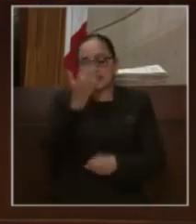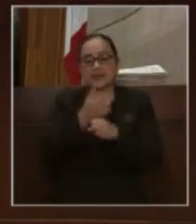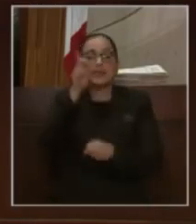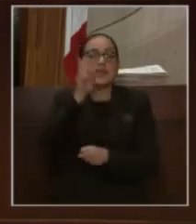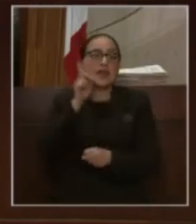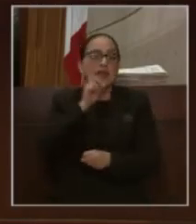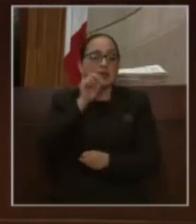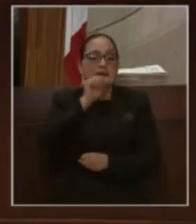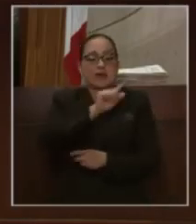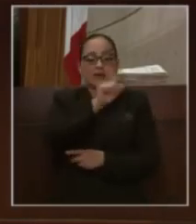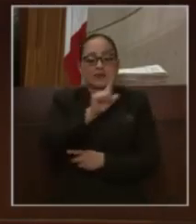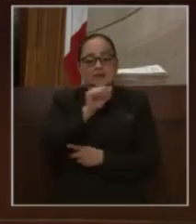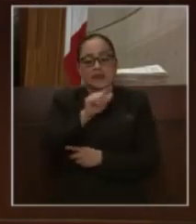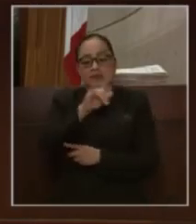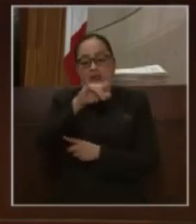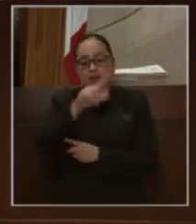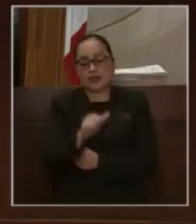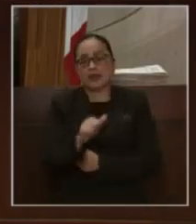Secretaria Azalia